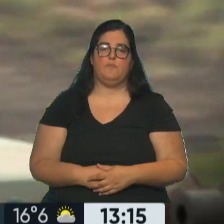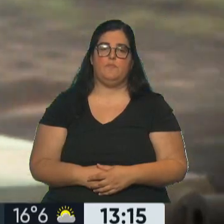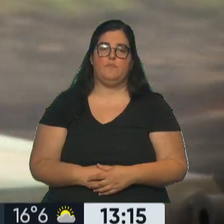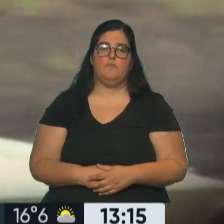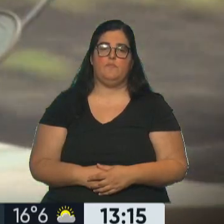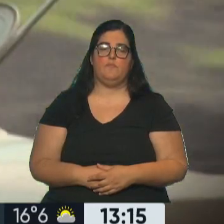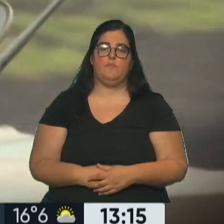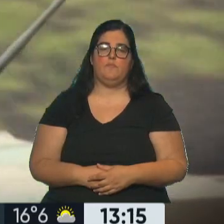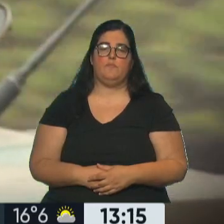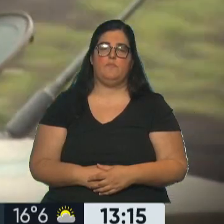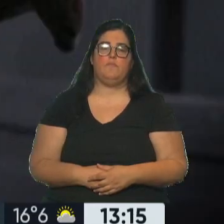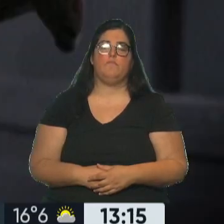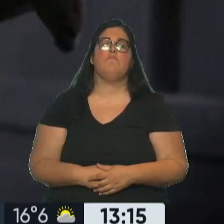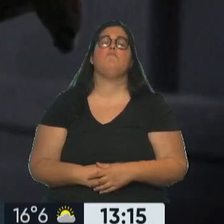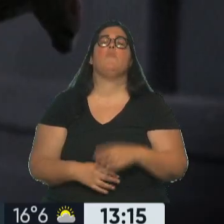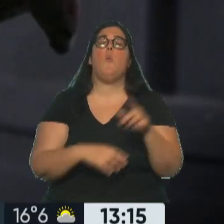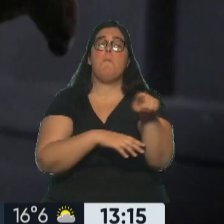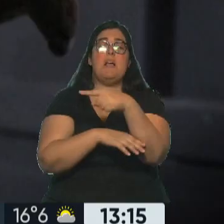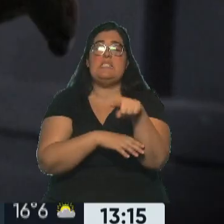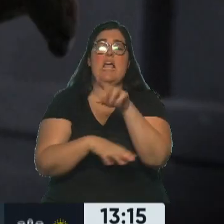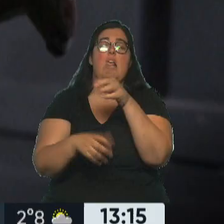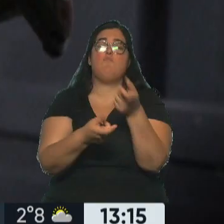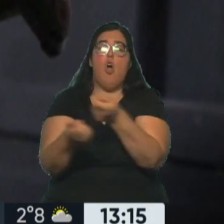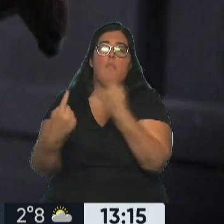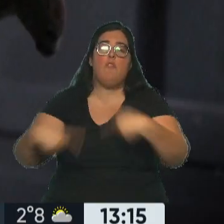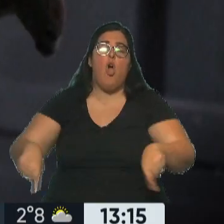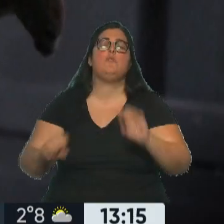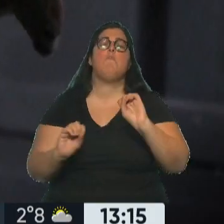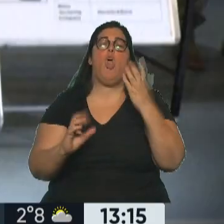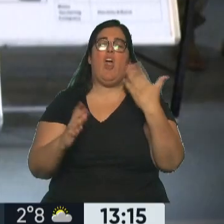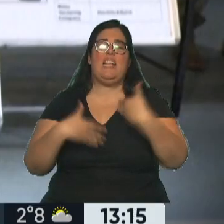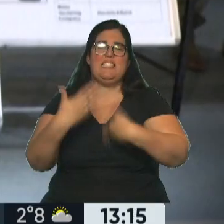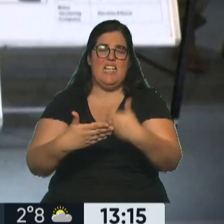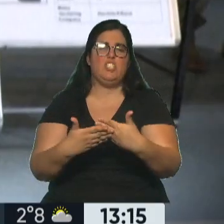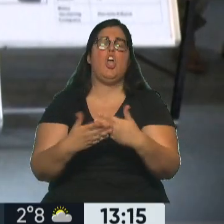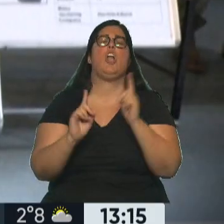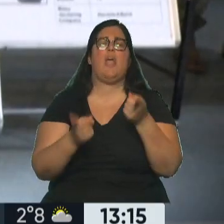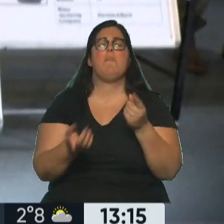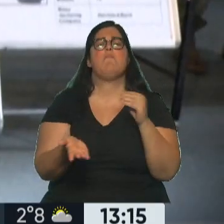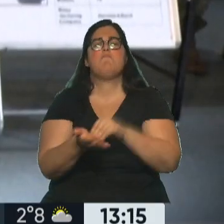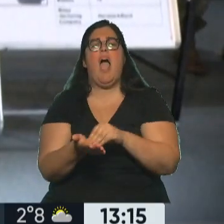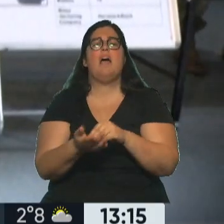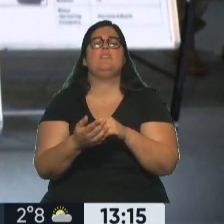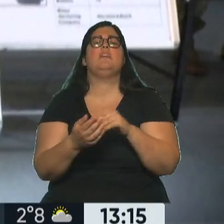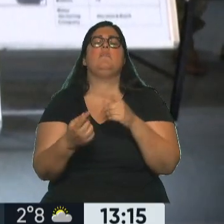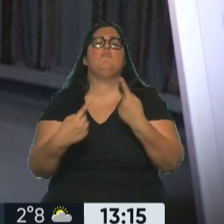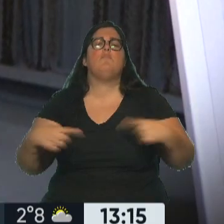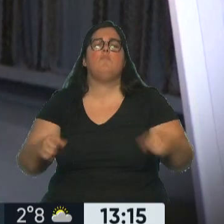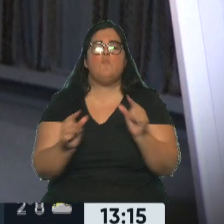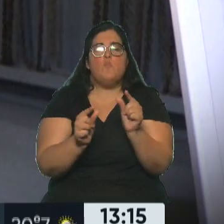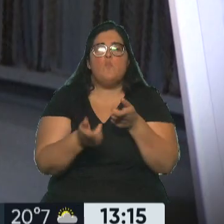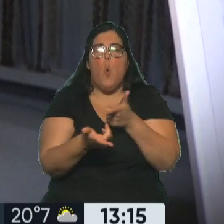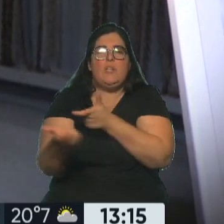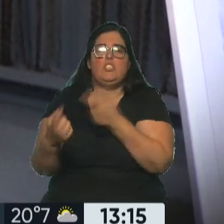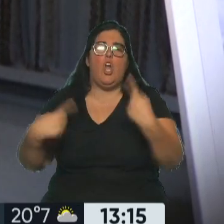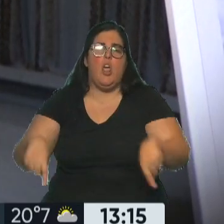Además de adquirir una nueva capacidad misilística, la modernización también abarcará ampliar el stock de repuestos militares y municiones, uno de